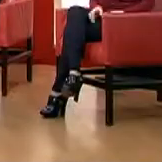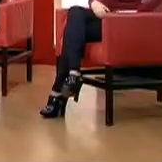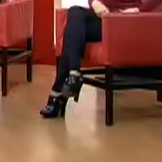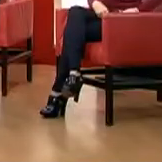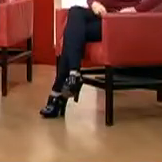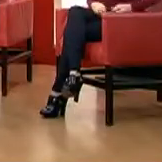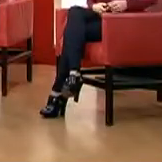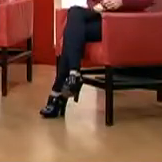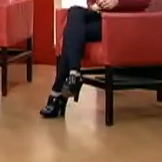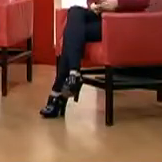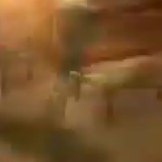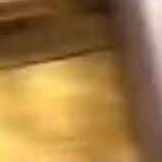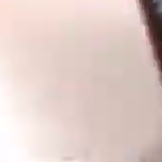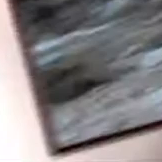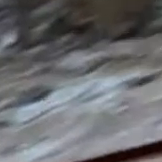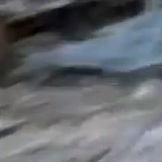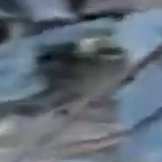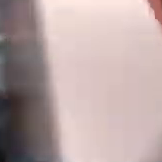resumen.